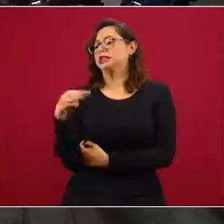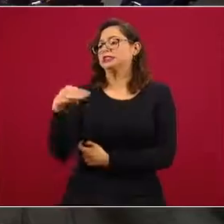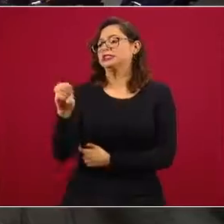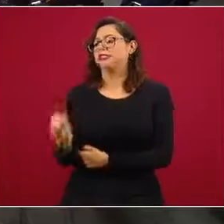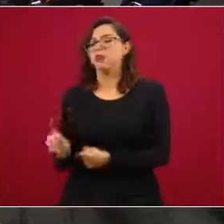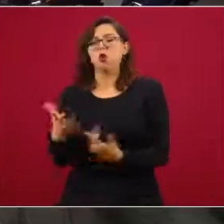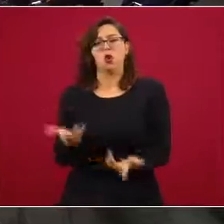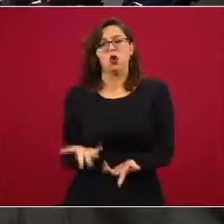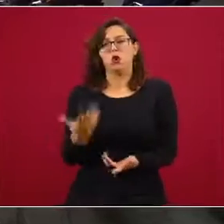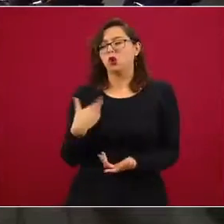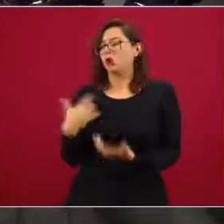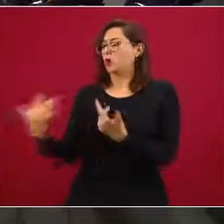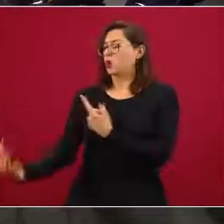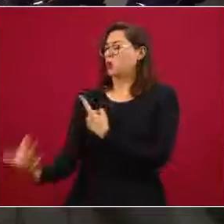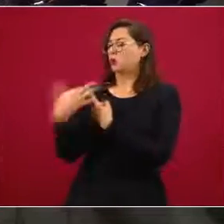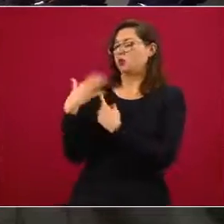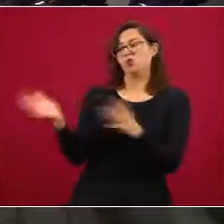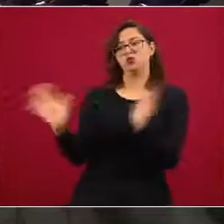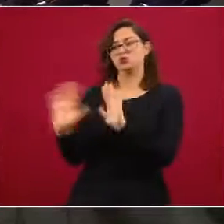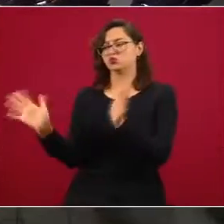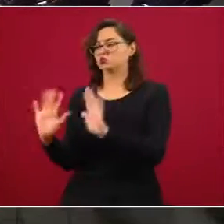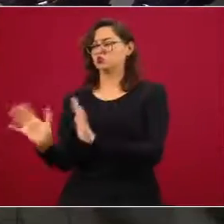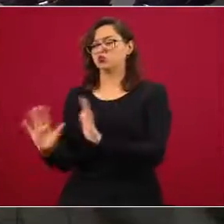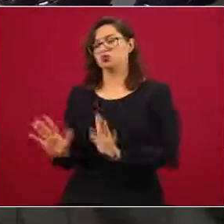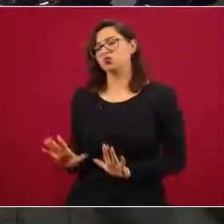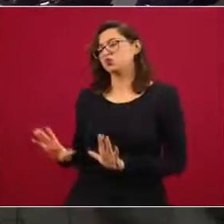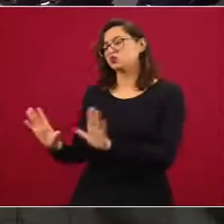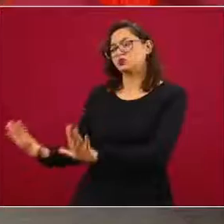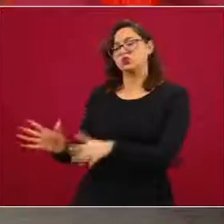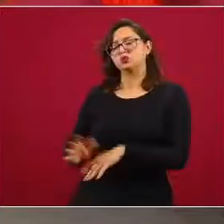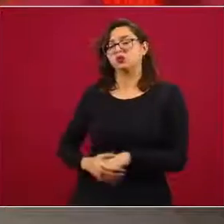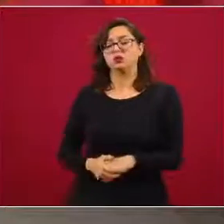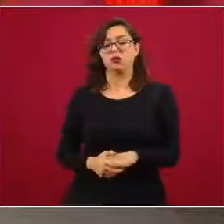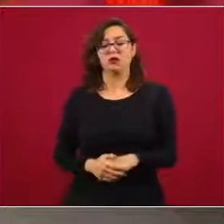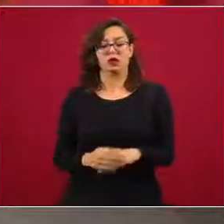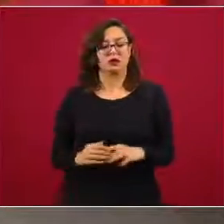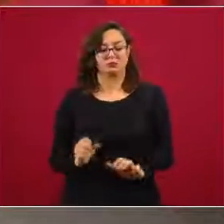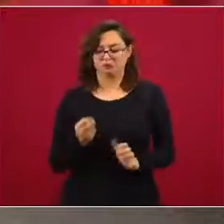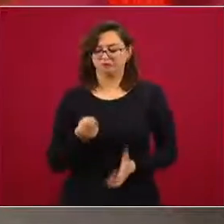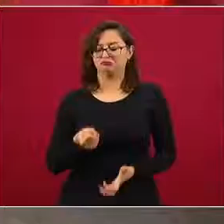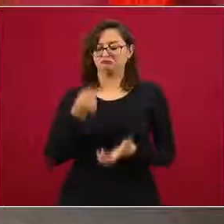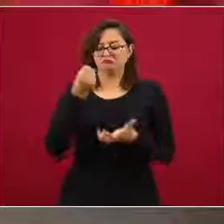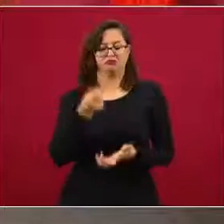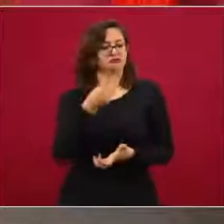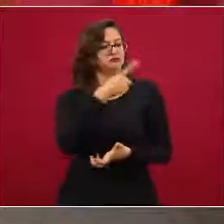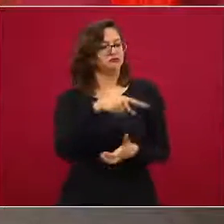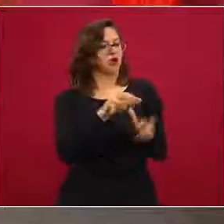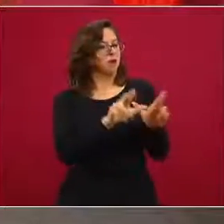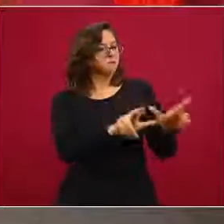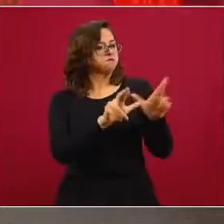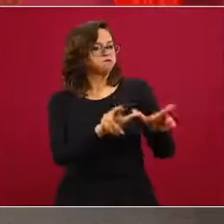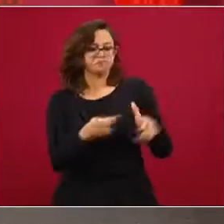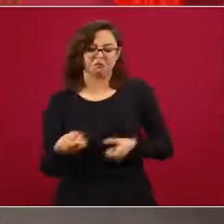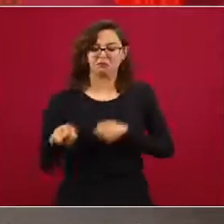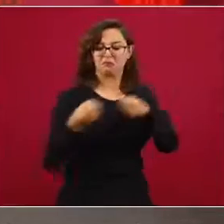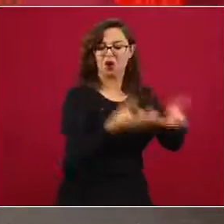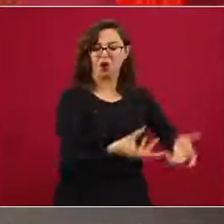todo lo que iba arriba era fomento, reforma estructural.